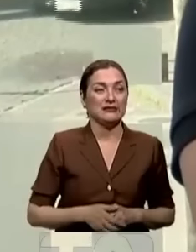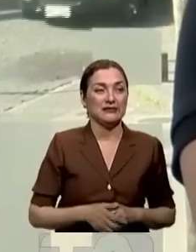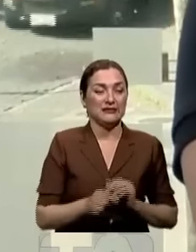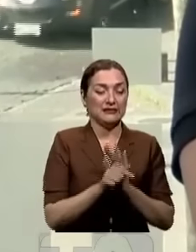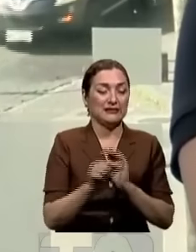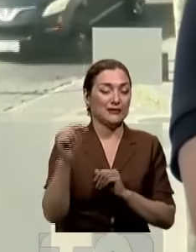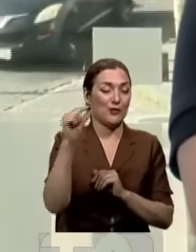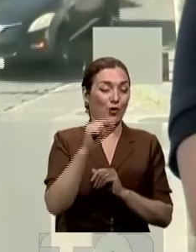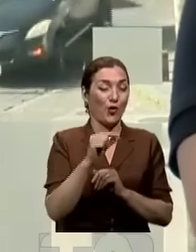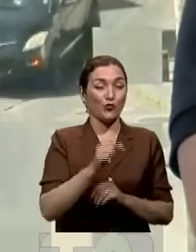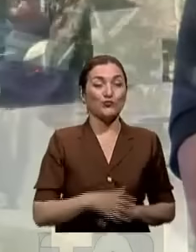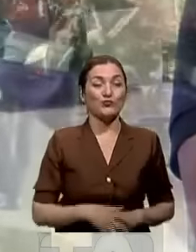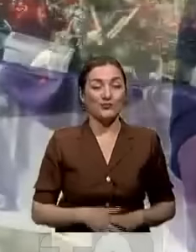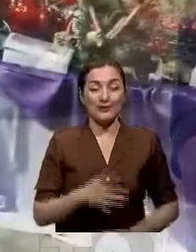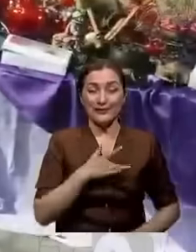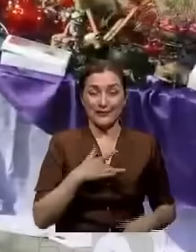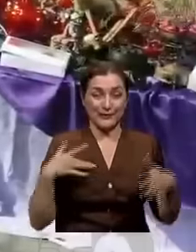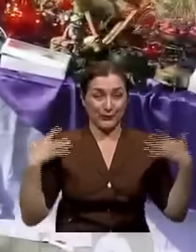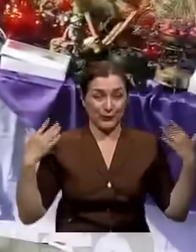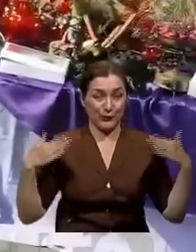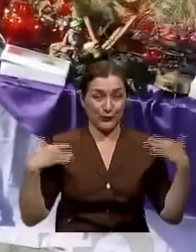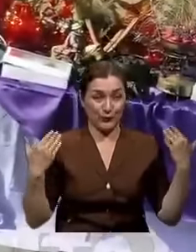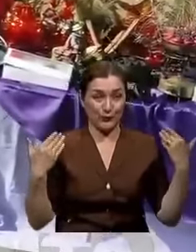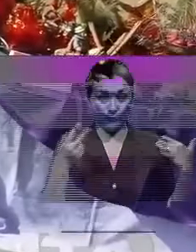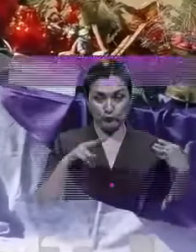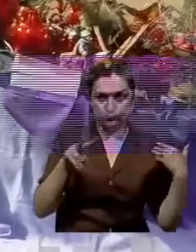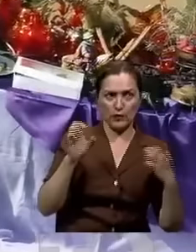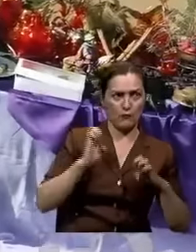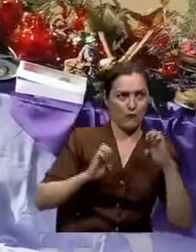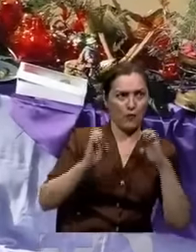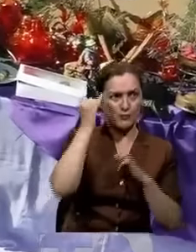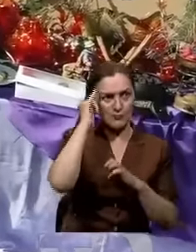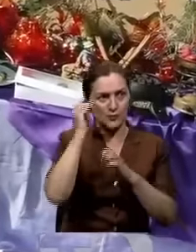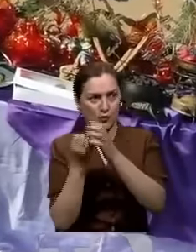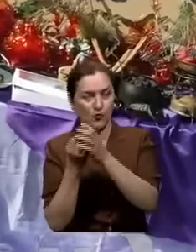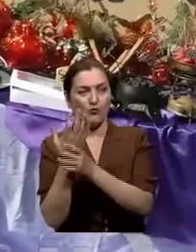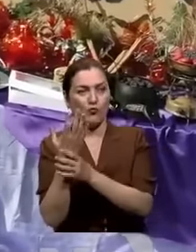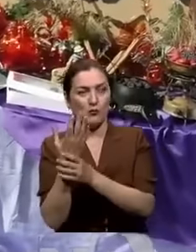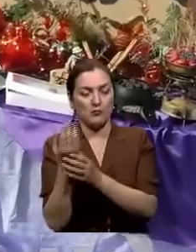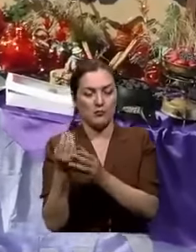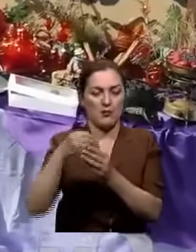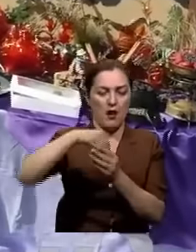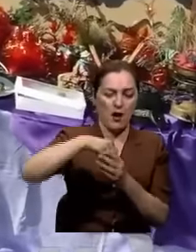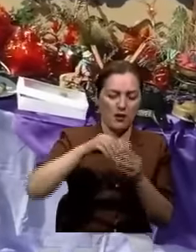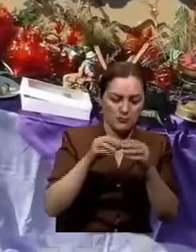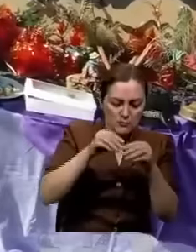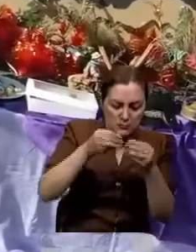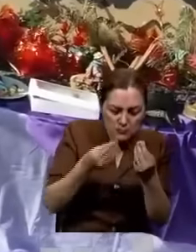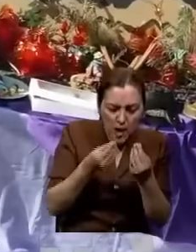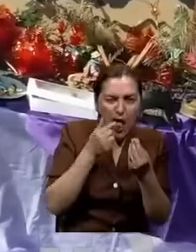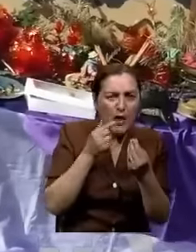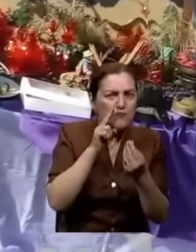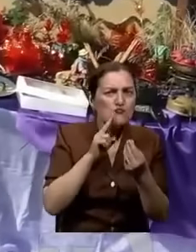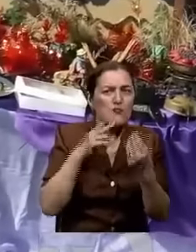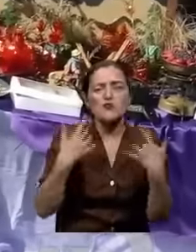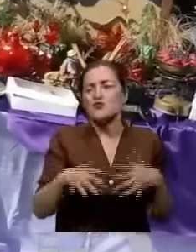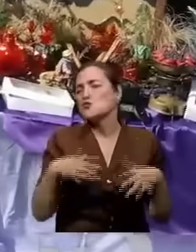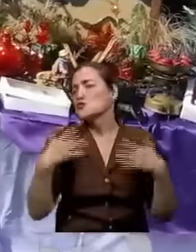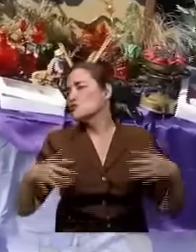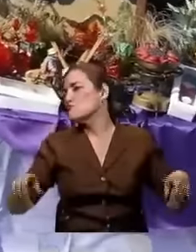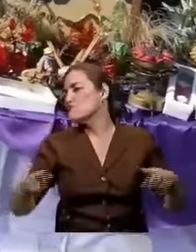pequeñas, pero muy contentos porque este año hemos visto mucha creatividad, unos rellenos espectaculares, y creo que hoy vamos a estar